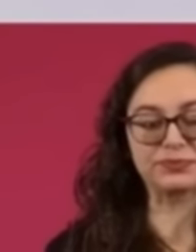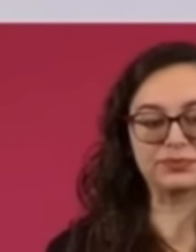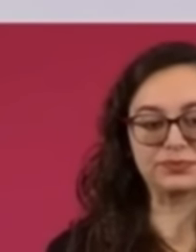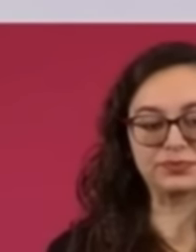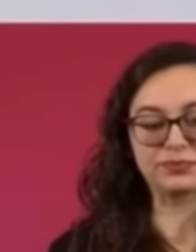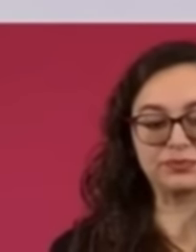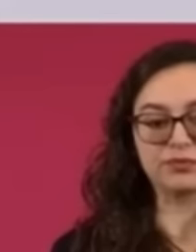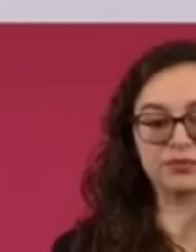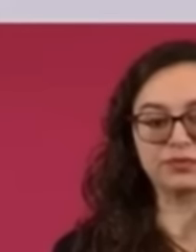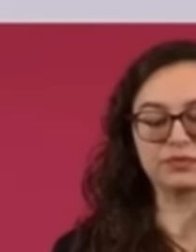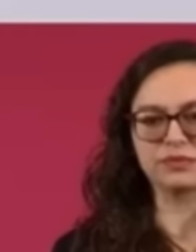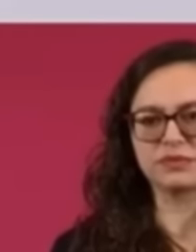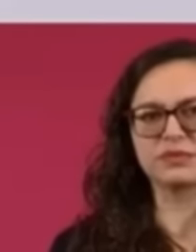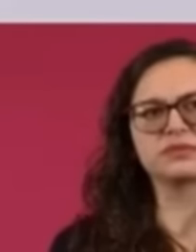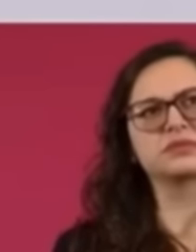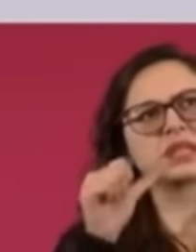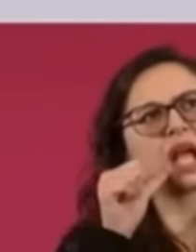Ayer o antier